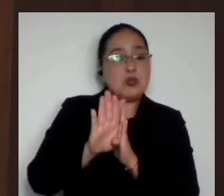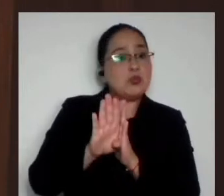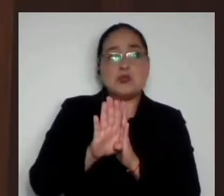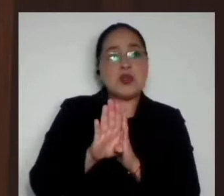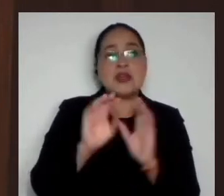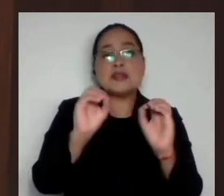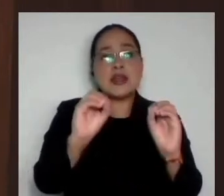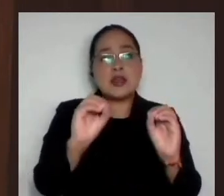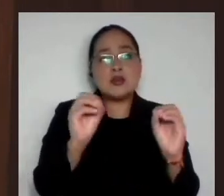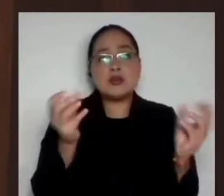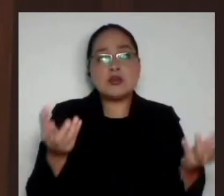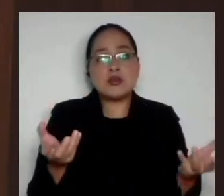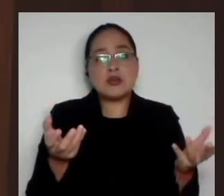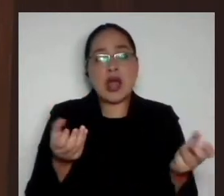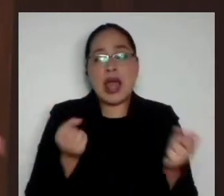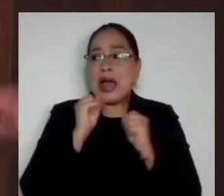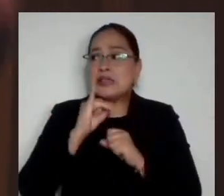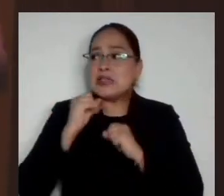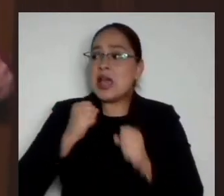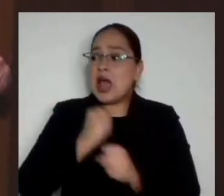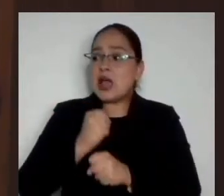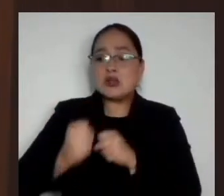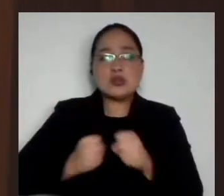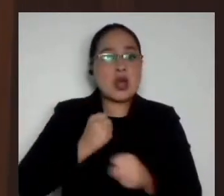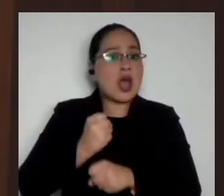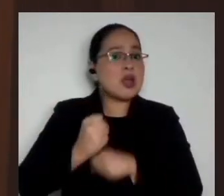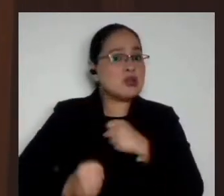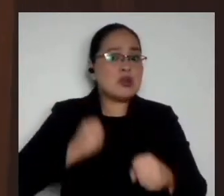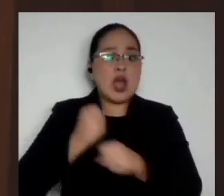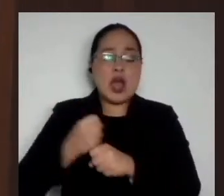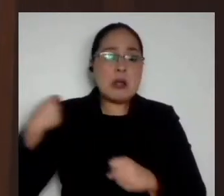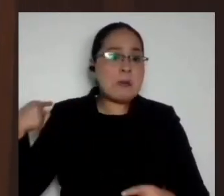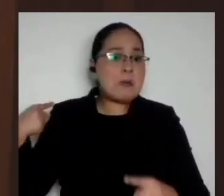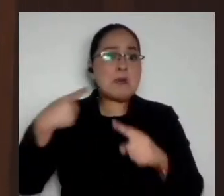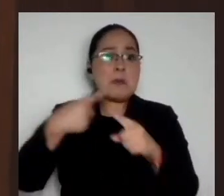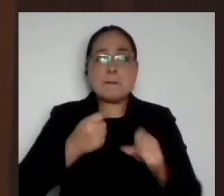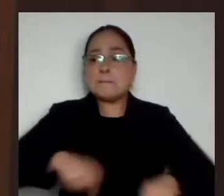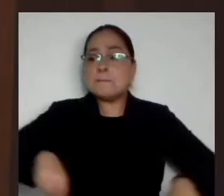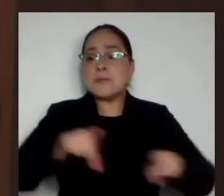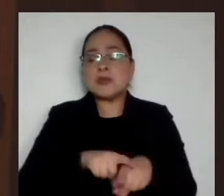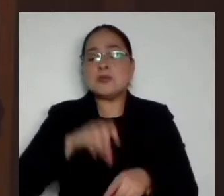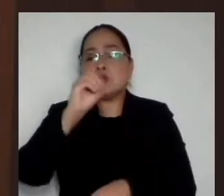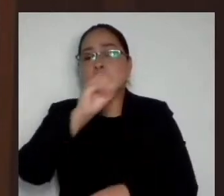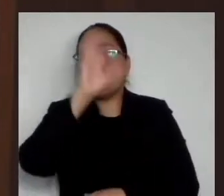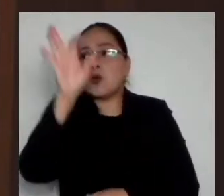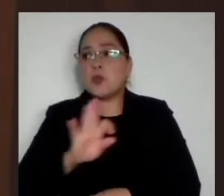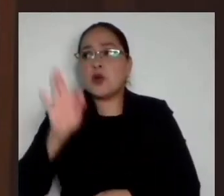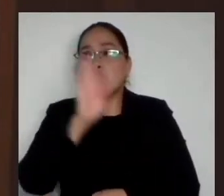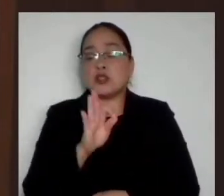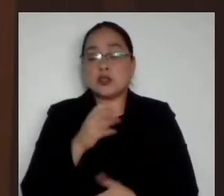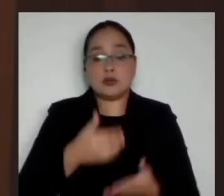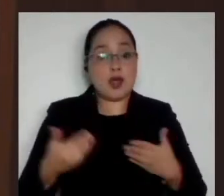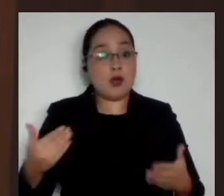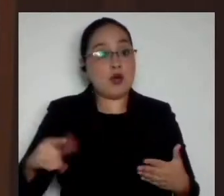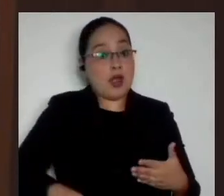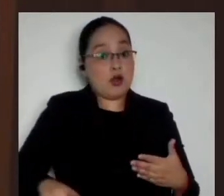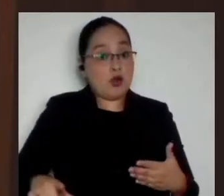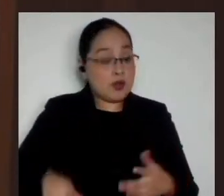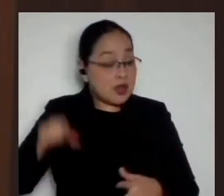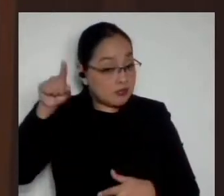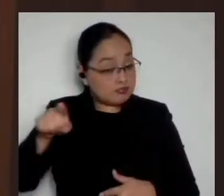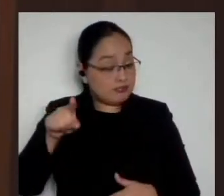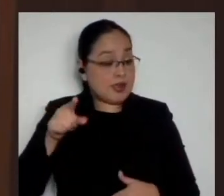por los años, es cierto. Pero ese es el tiempo que le toca vivir a este gobierno y tiene la obligación de tener que buscar